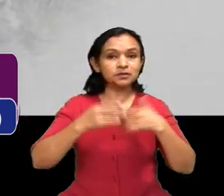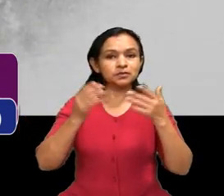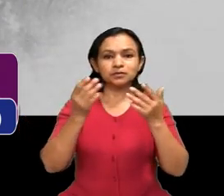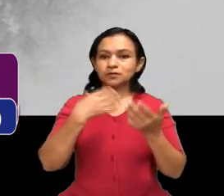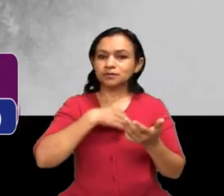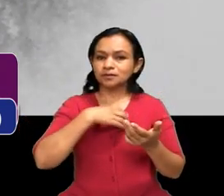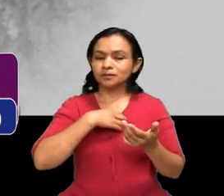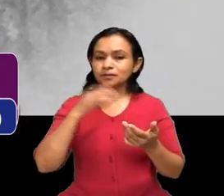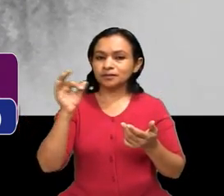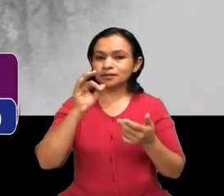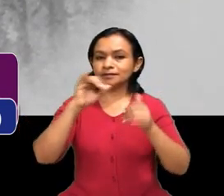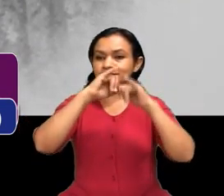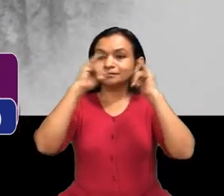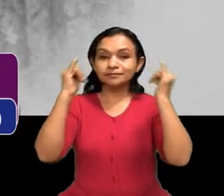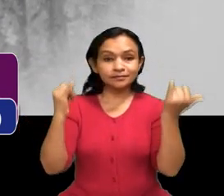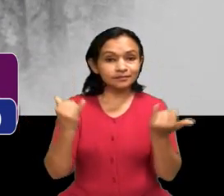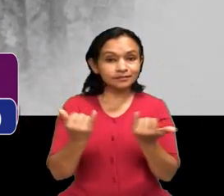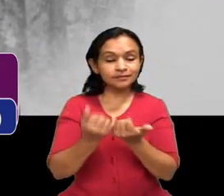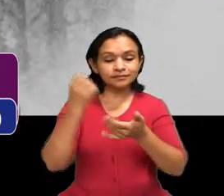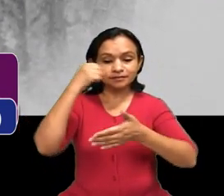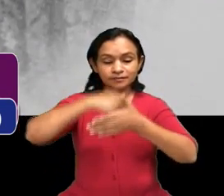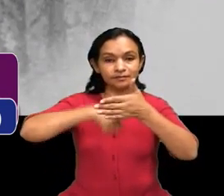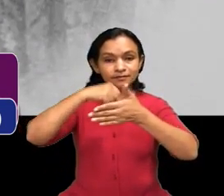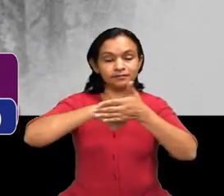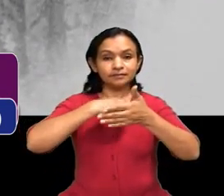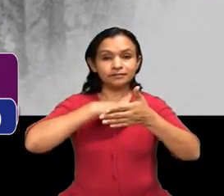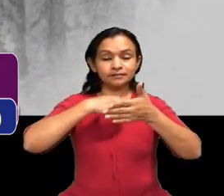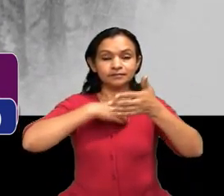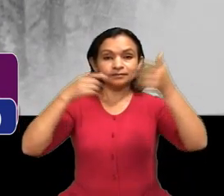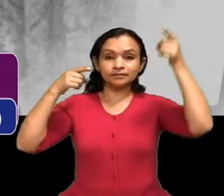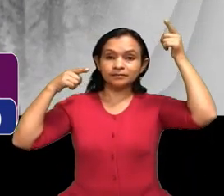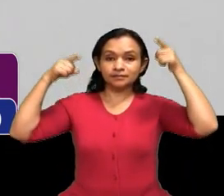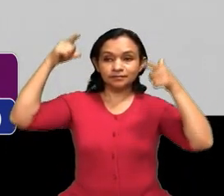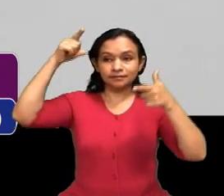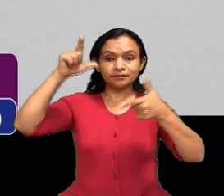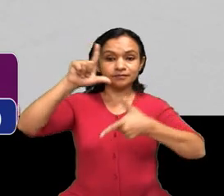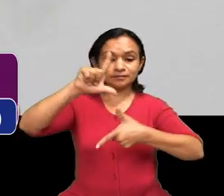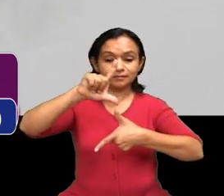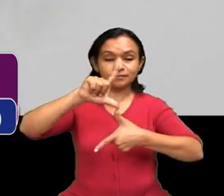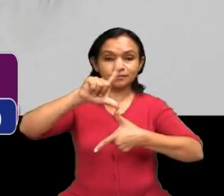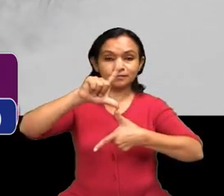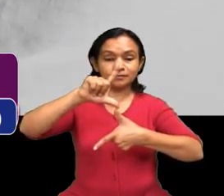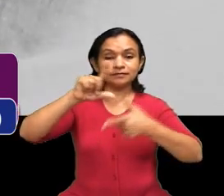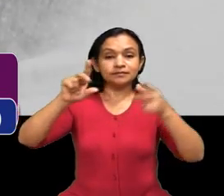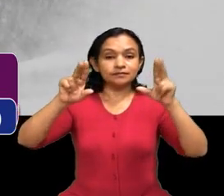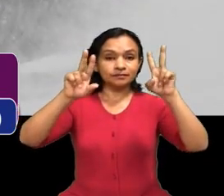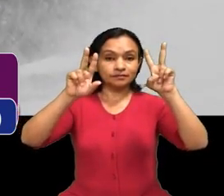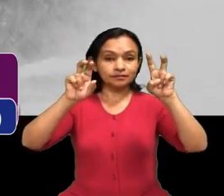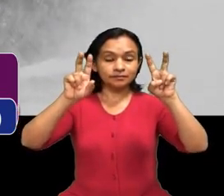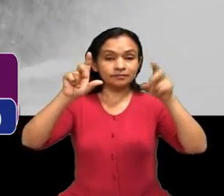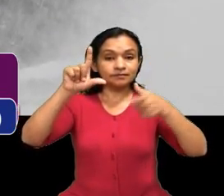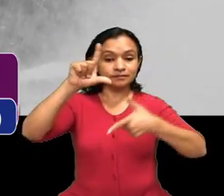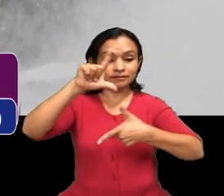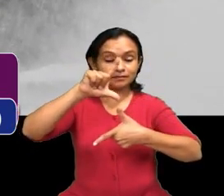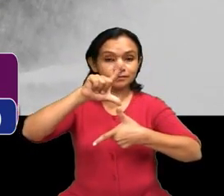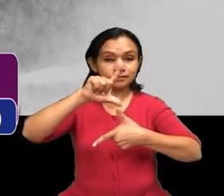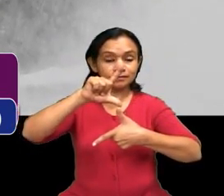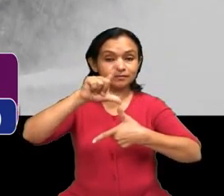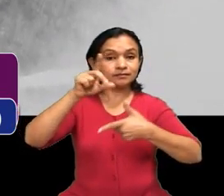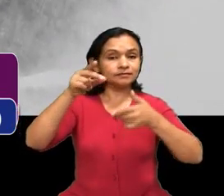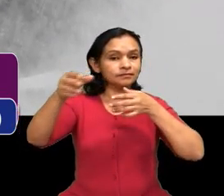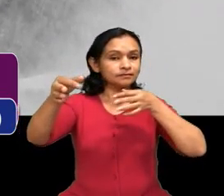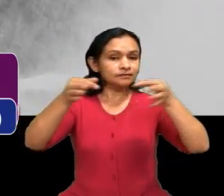ahí a partir de esa lucha de Sandino también América Latina, y quisiera preguntarle esto dentro del contexto latinoamericano, por el énfasis que se